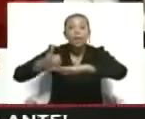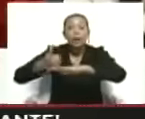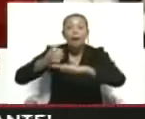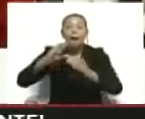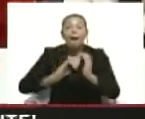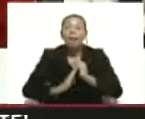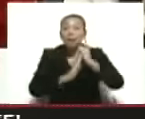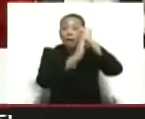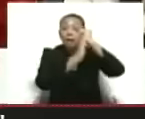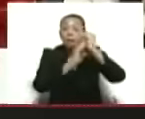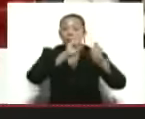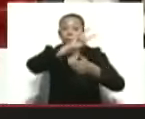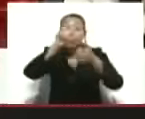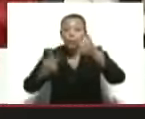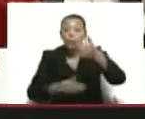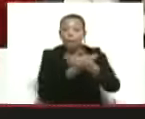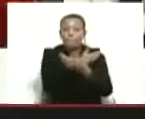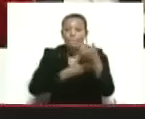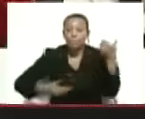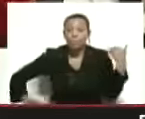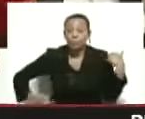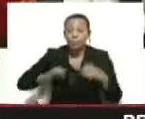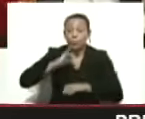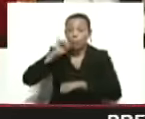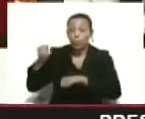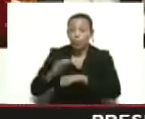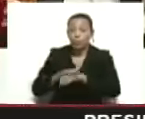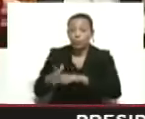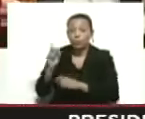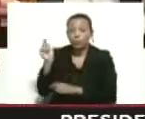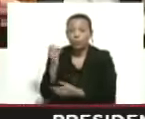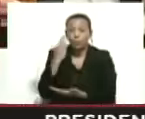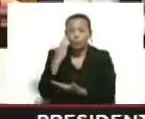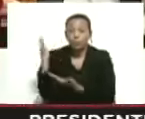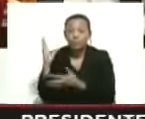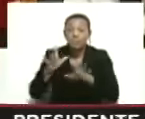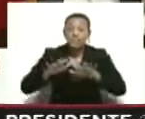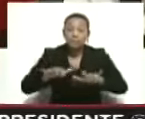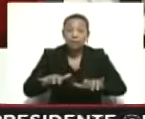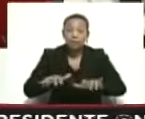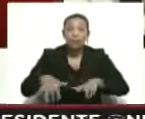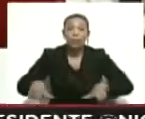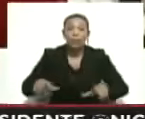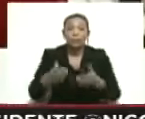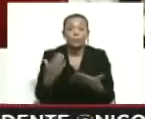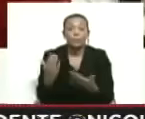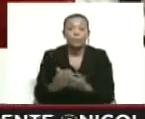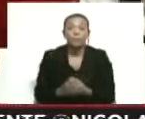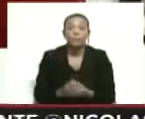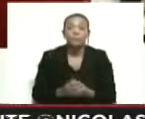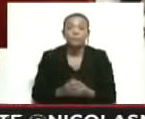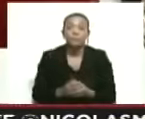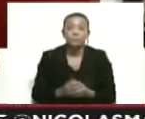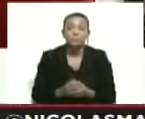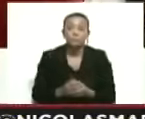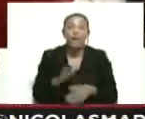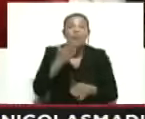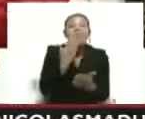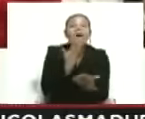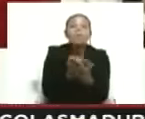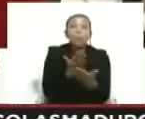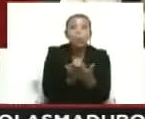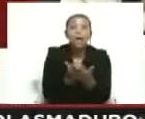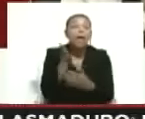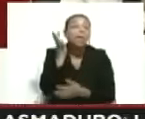presidente del Parlamento, diputado Jorge Rodríguez. La propuesta es